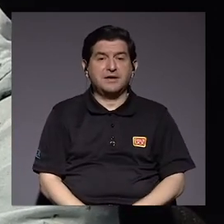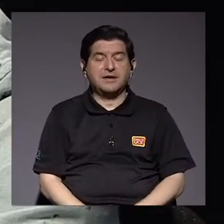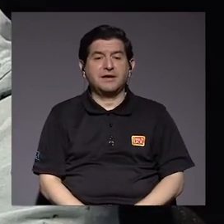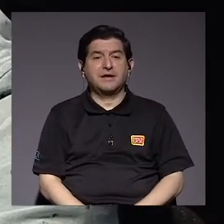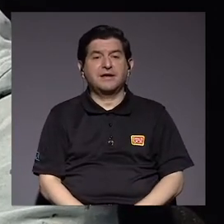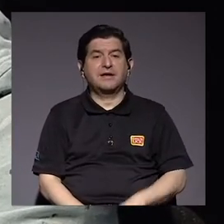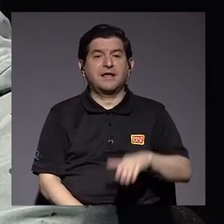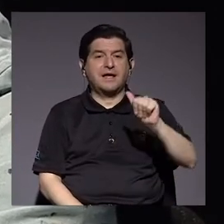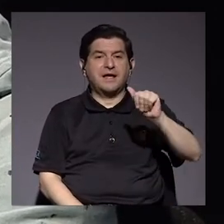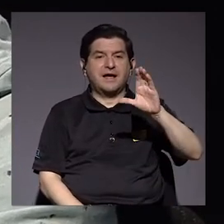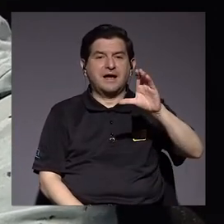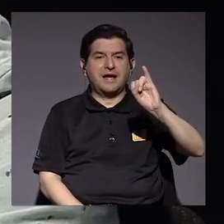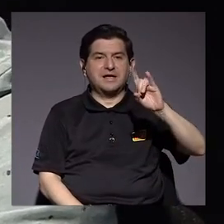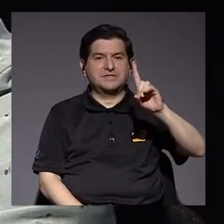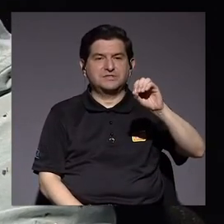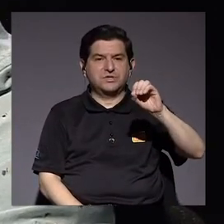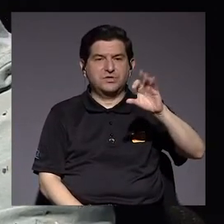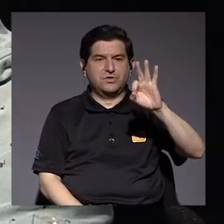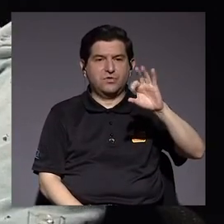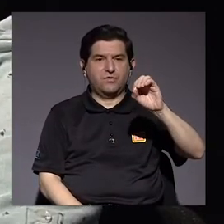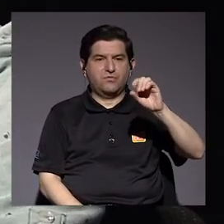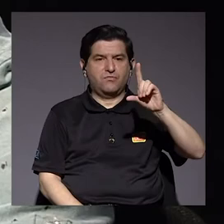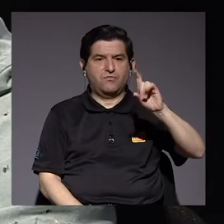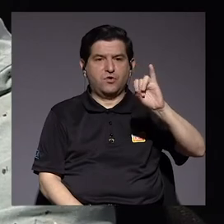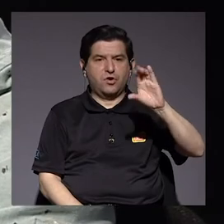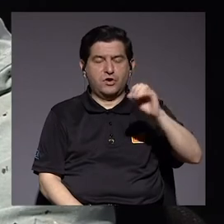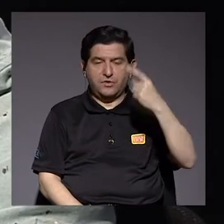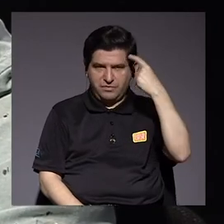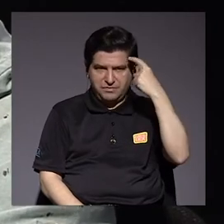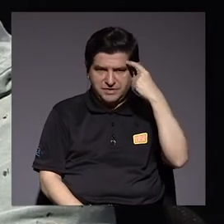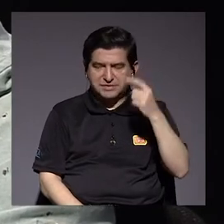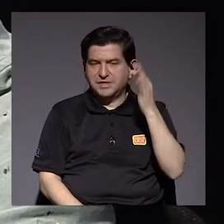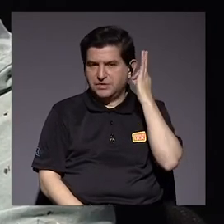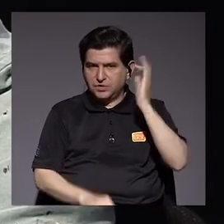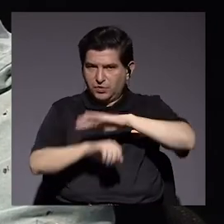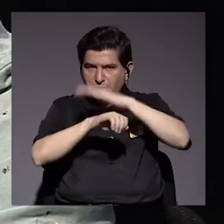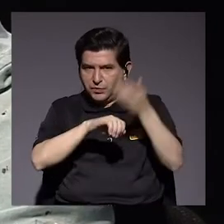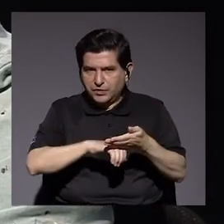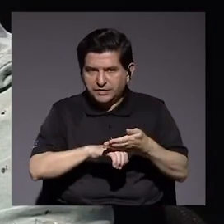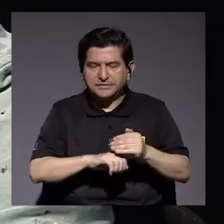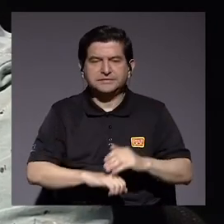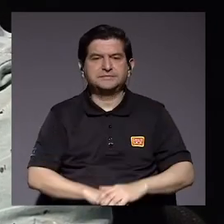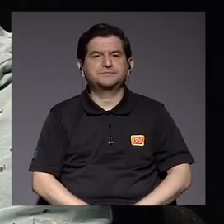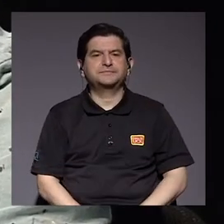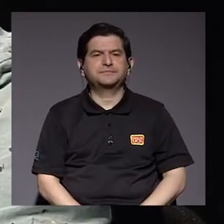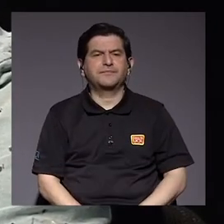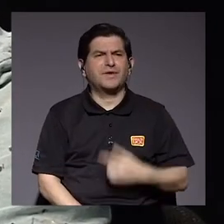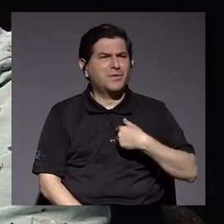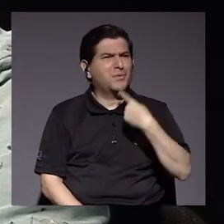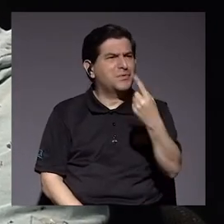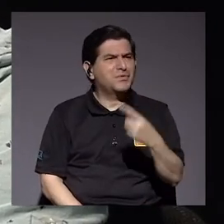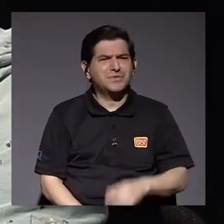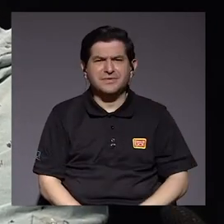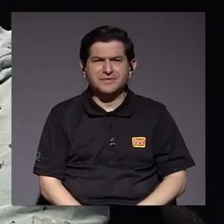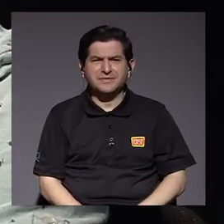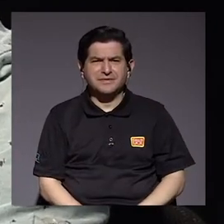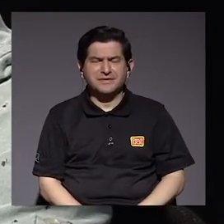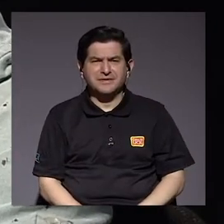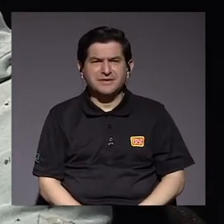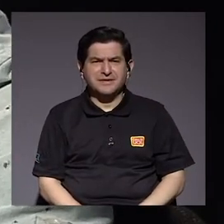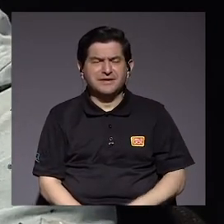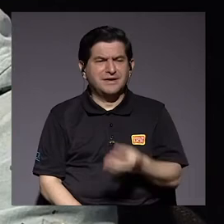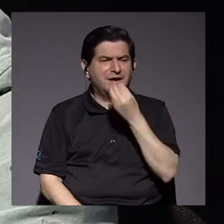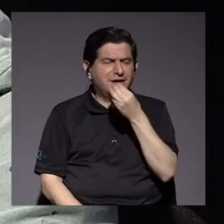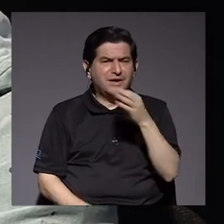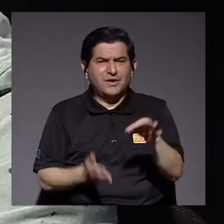primaria de ácido fólico y es importantísimo, bueno, para el caso de mujeres embarazadas incluso. Entonces, no diría uno que el cultivo,